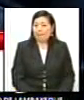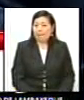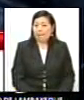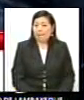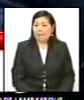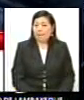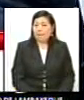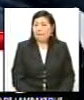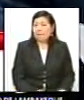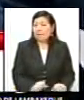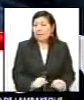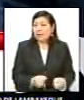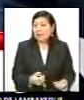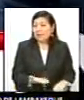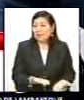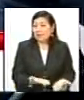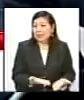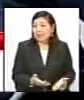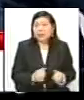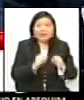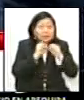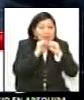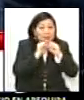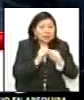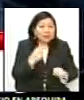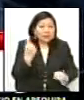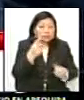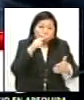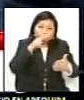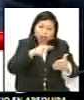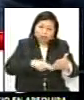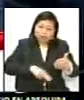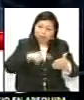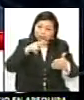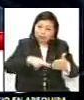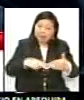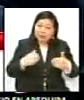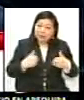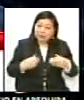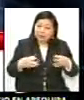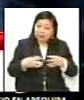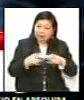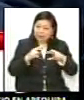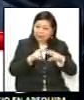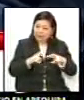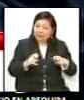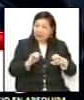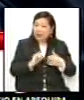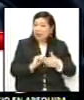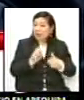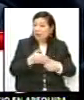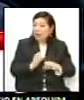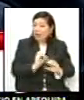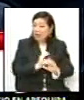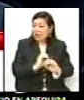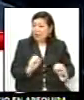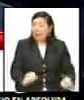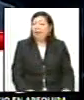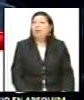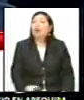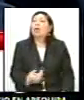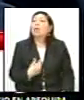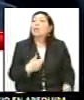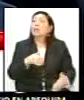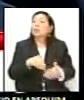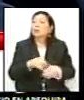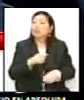Entonces, si la Secretaría Técnica revisa y ven que tenían la condición de investigados y que no asistieron, ¿cómo yo voy a votar